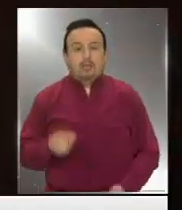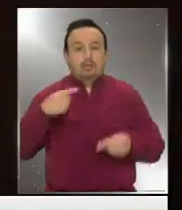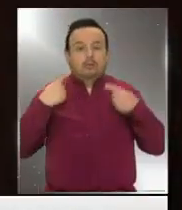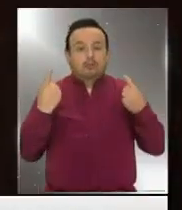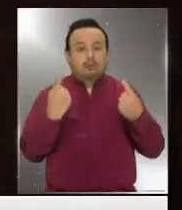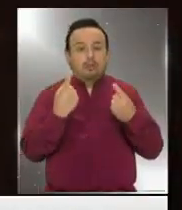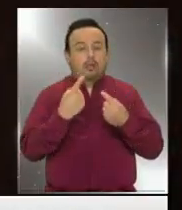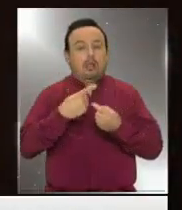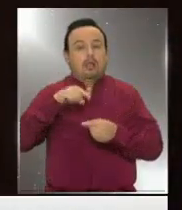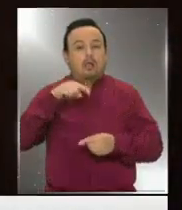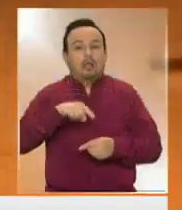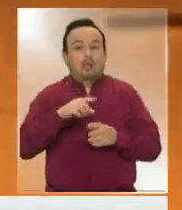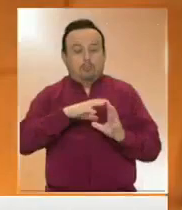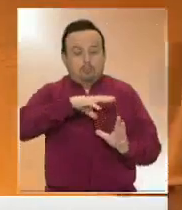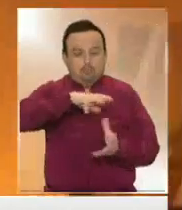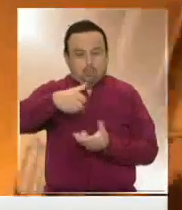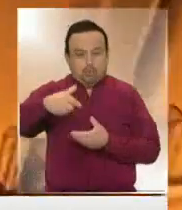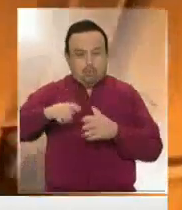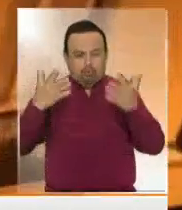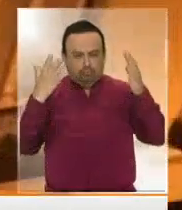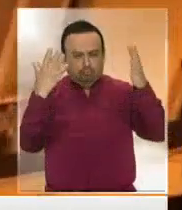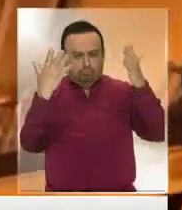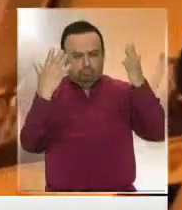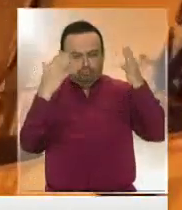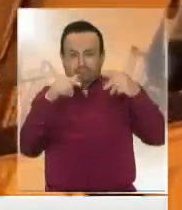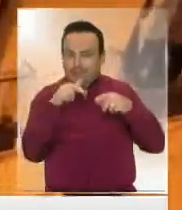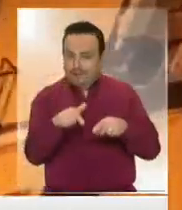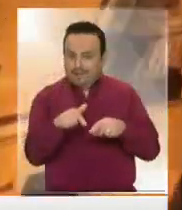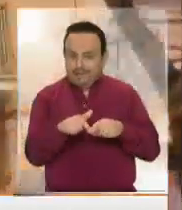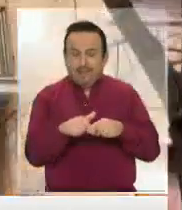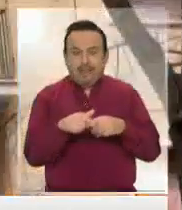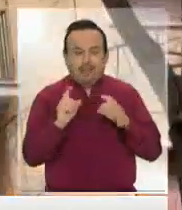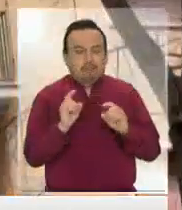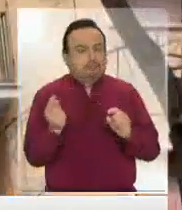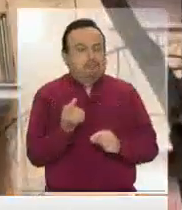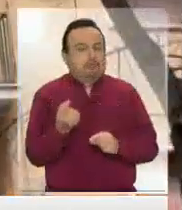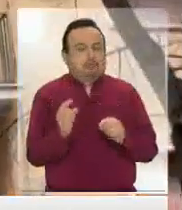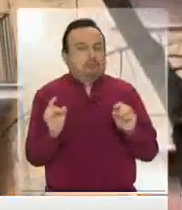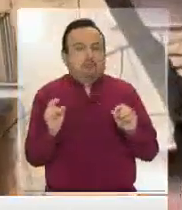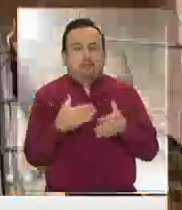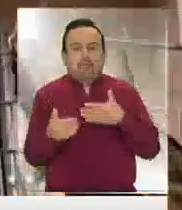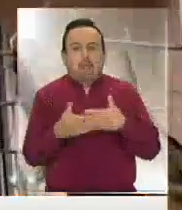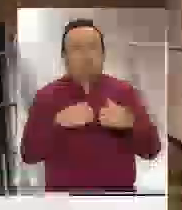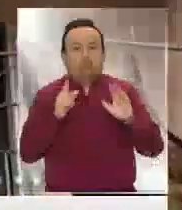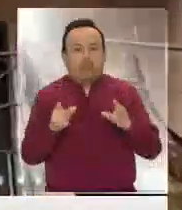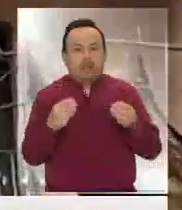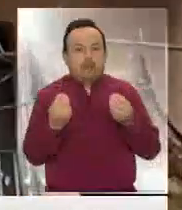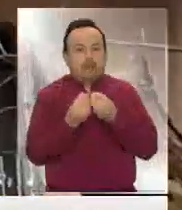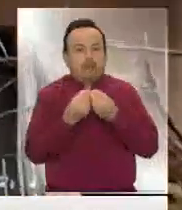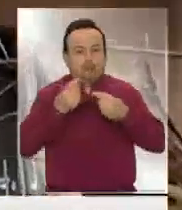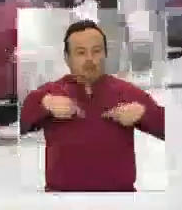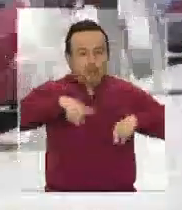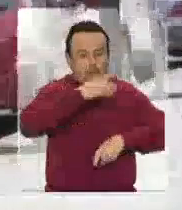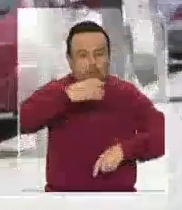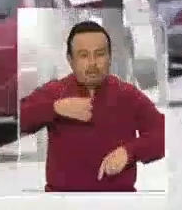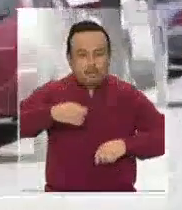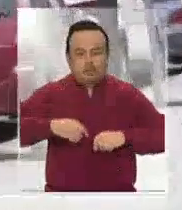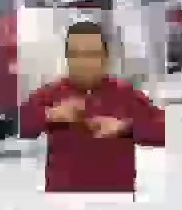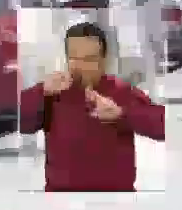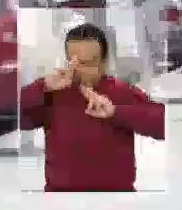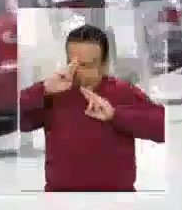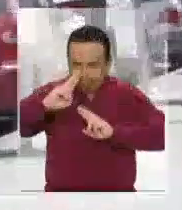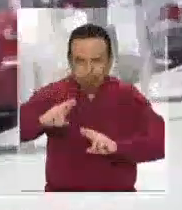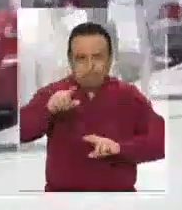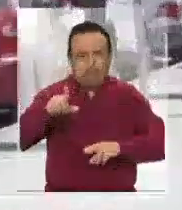En varias partes del mundo esta escena se ha repetido. De forma espontánea, cientos de personas le rinden homenaje a los médicos